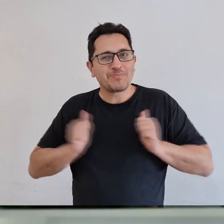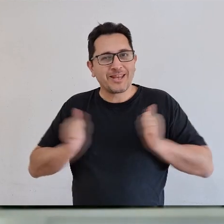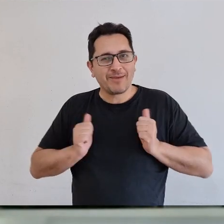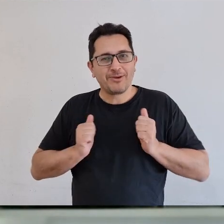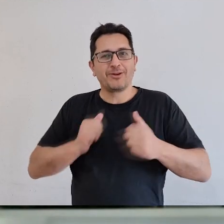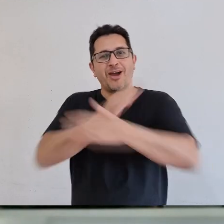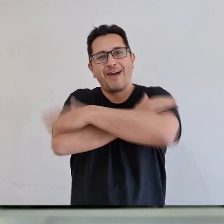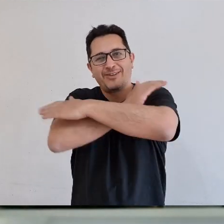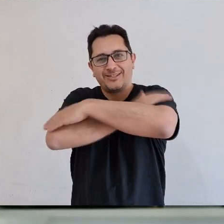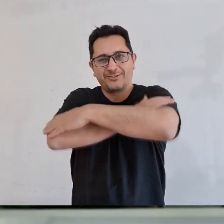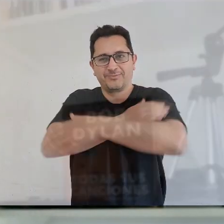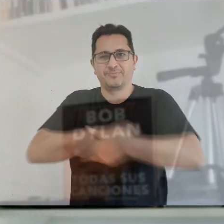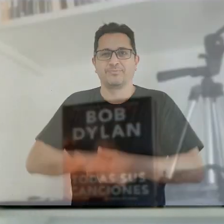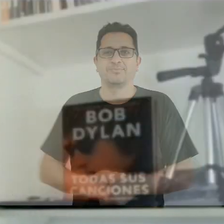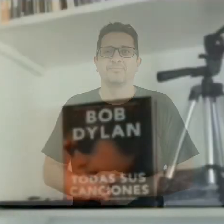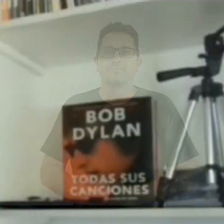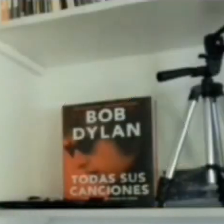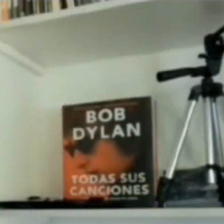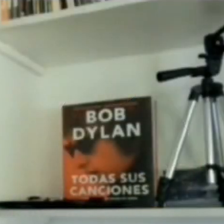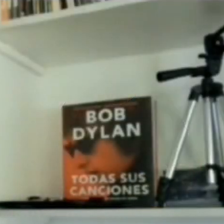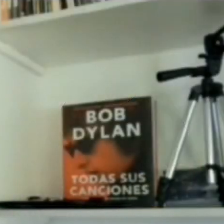los esperamos un abrazo